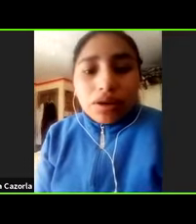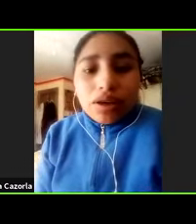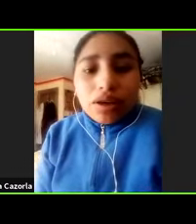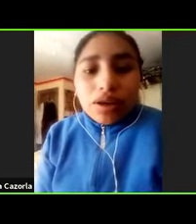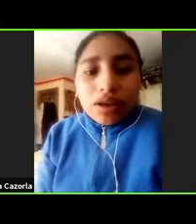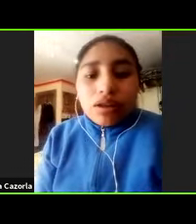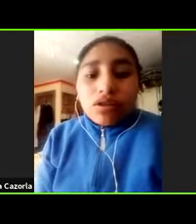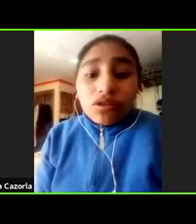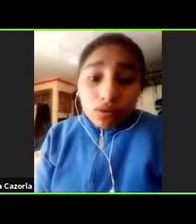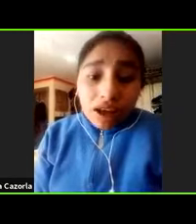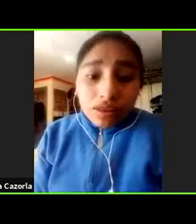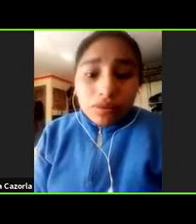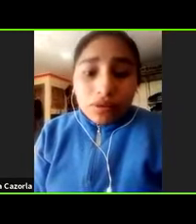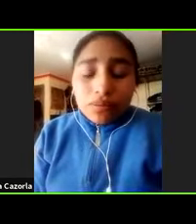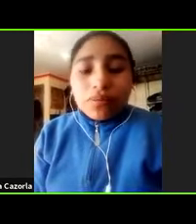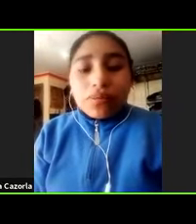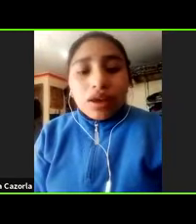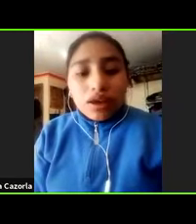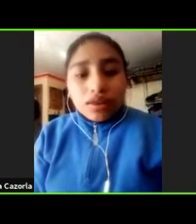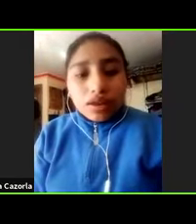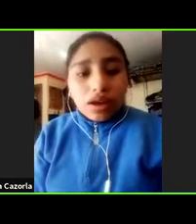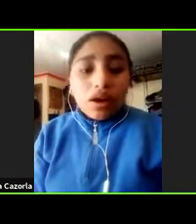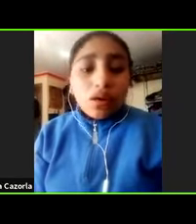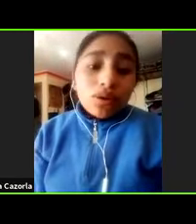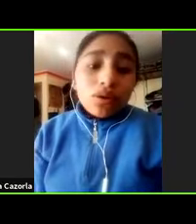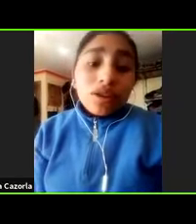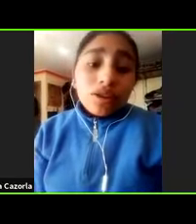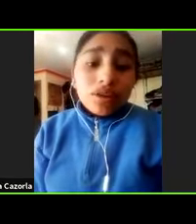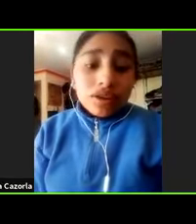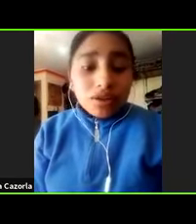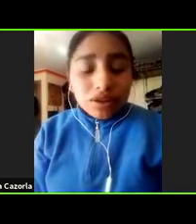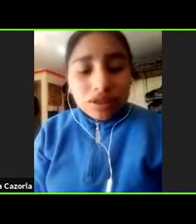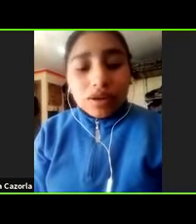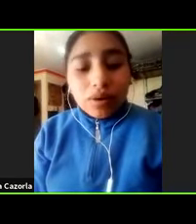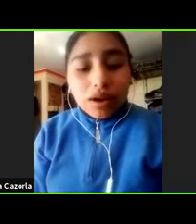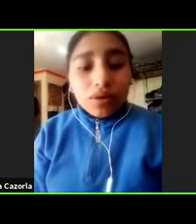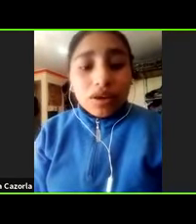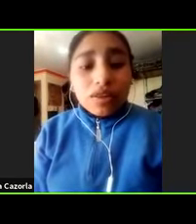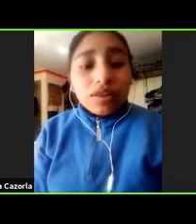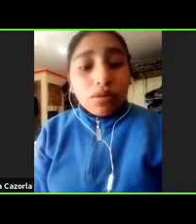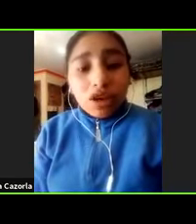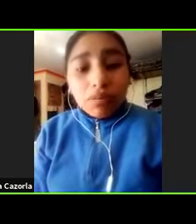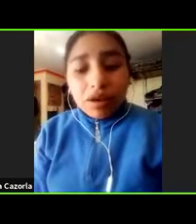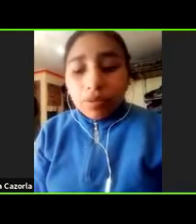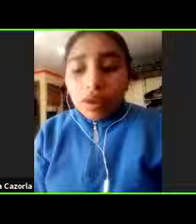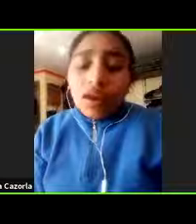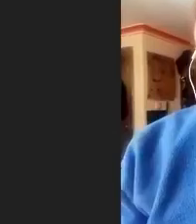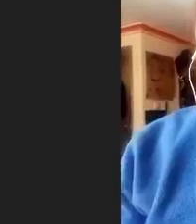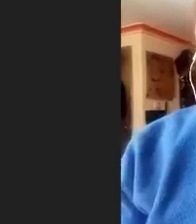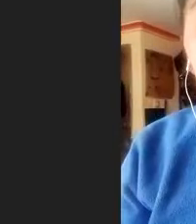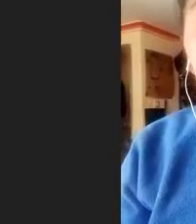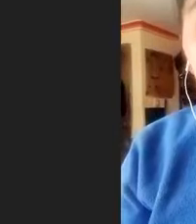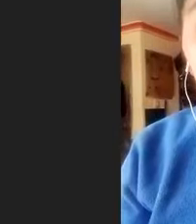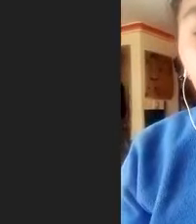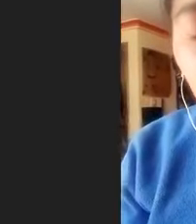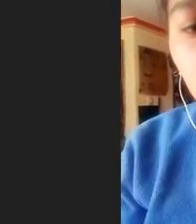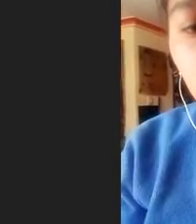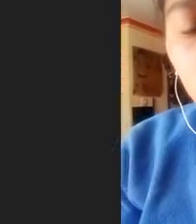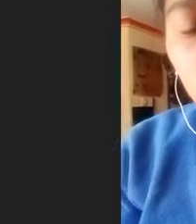bueno no es un árbol es la unión de niños niñas o ausentes trabajadores de bolivia la